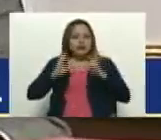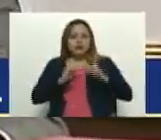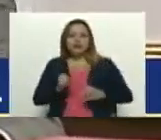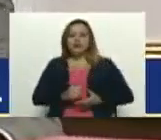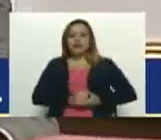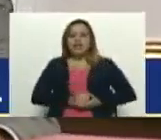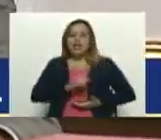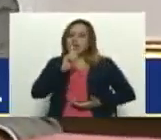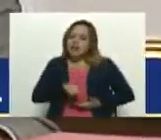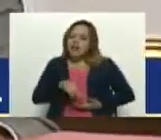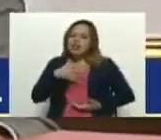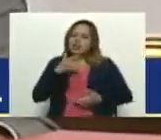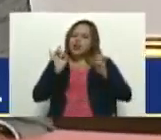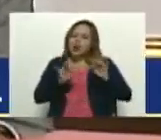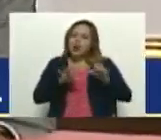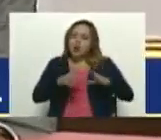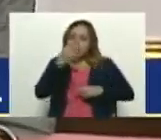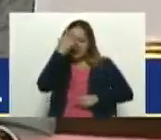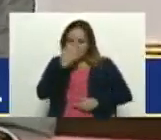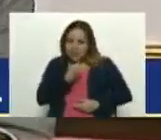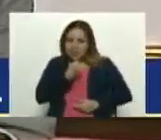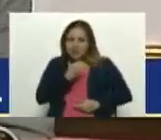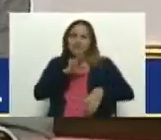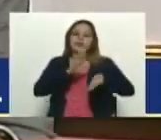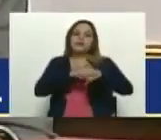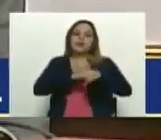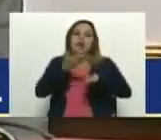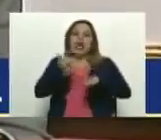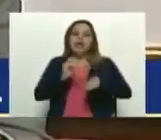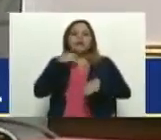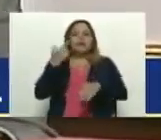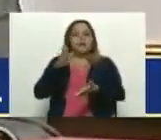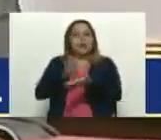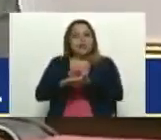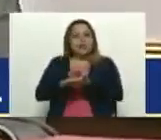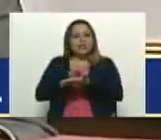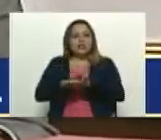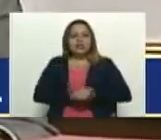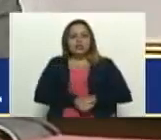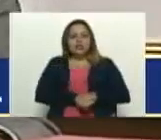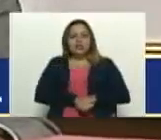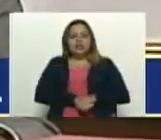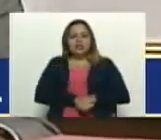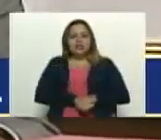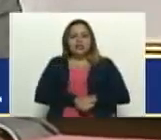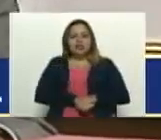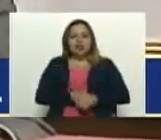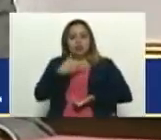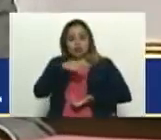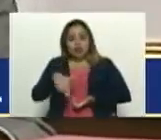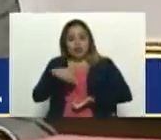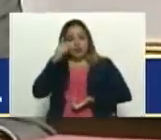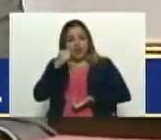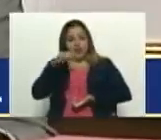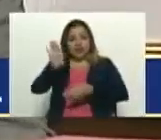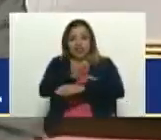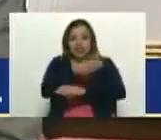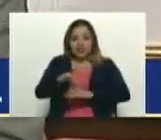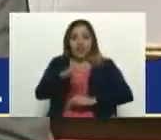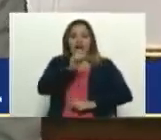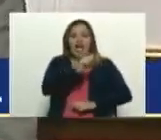de dolor, de tristeza por la partida física de nuestro cantor, de nuestro padre cantor Alí Primera, someto